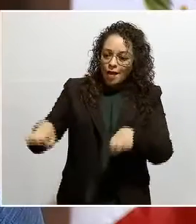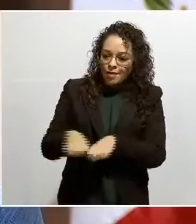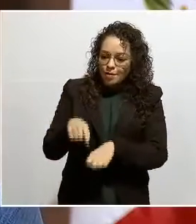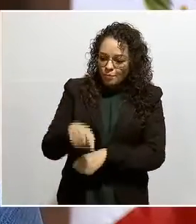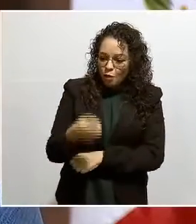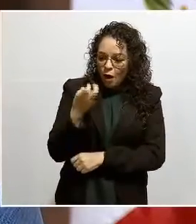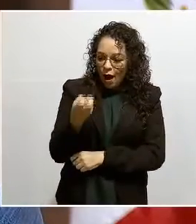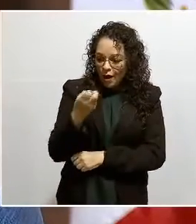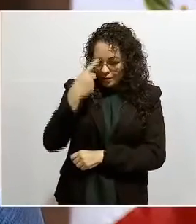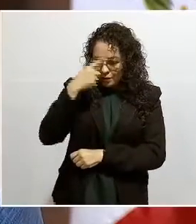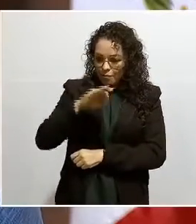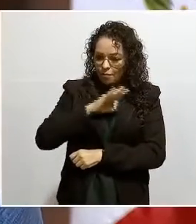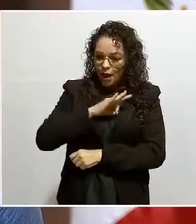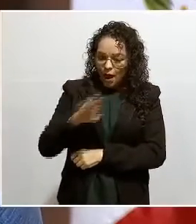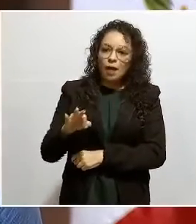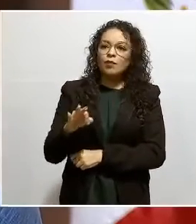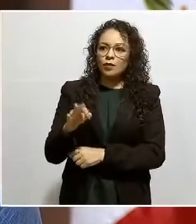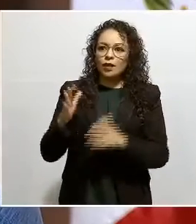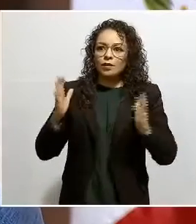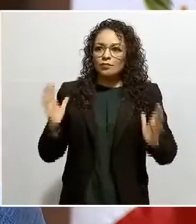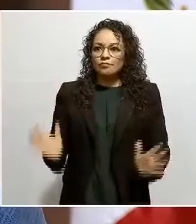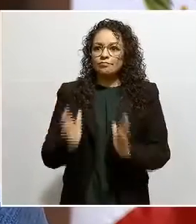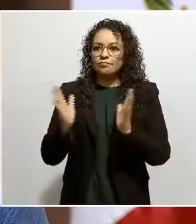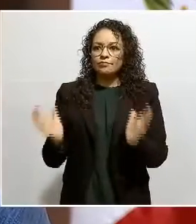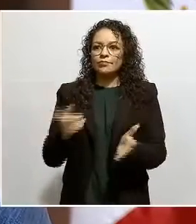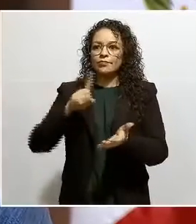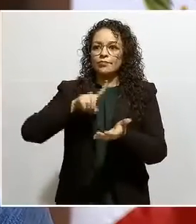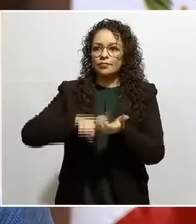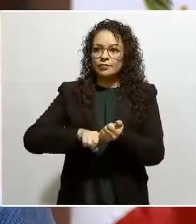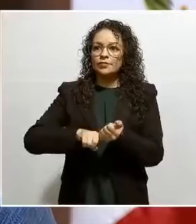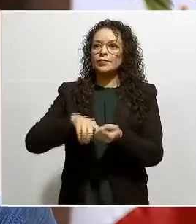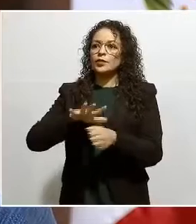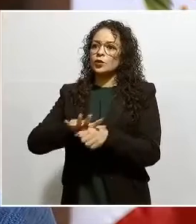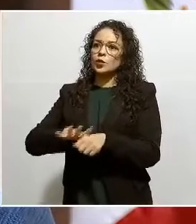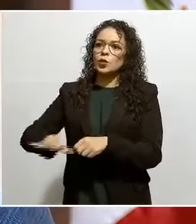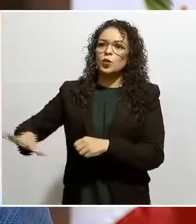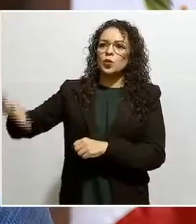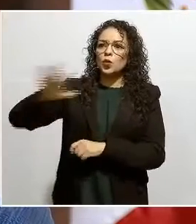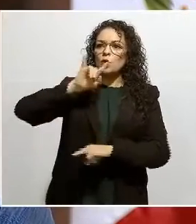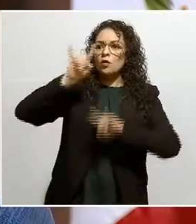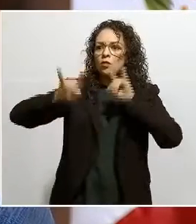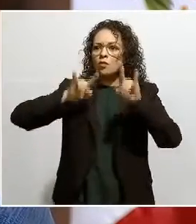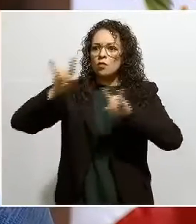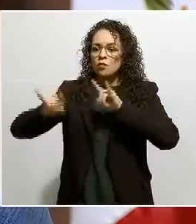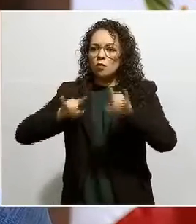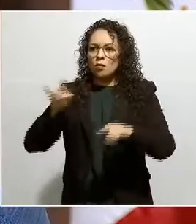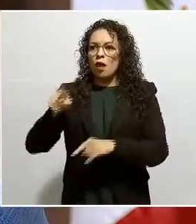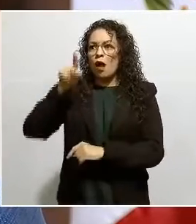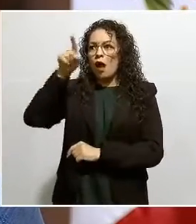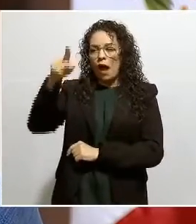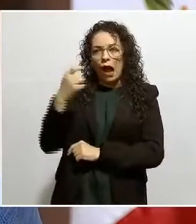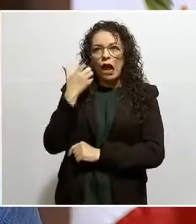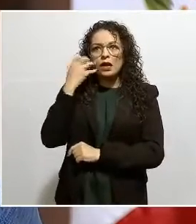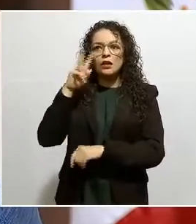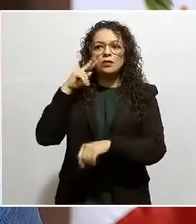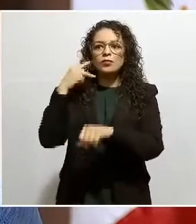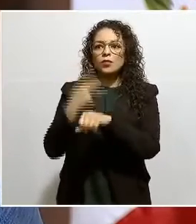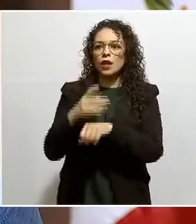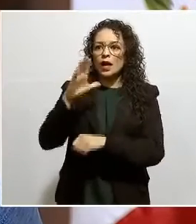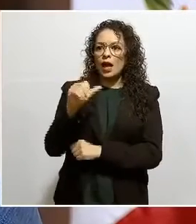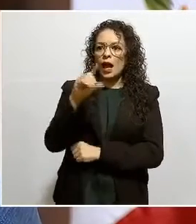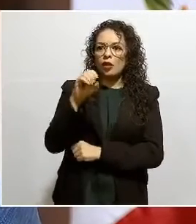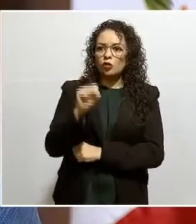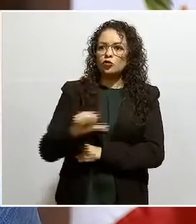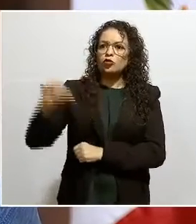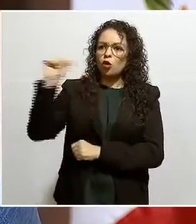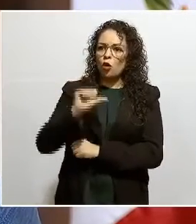trabajo para que la colección fuera estudiada, catalogada y, como es tu voluntad, Carlos,